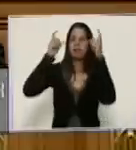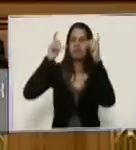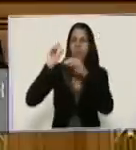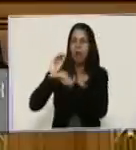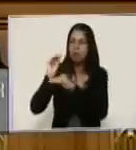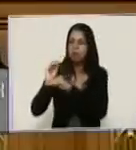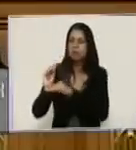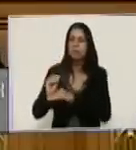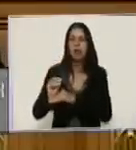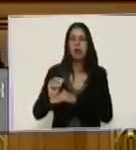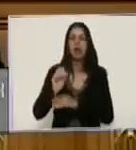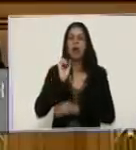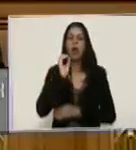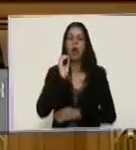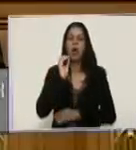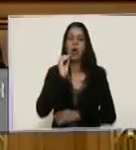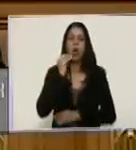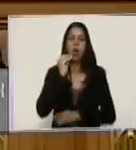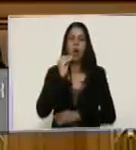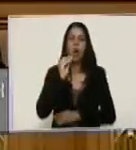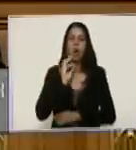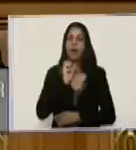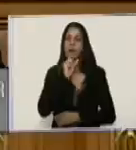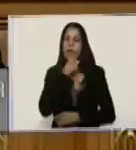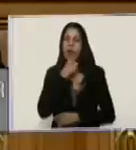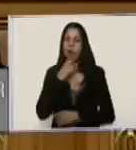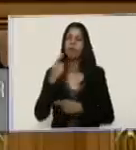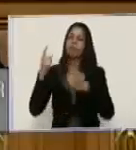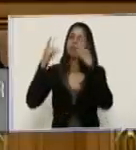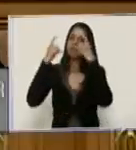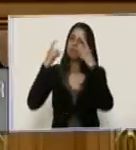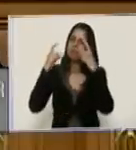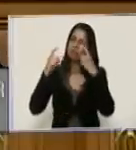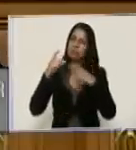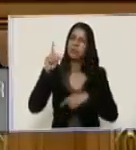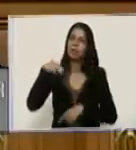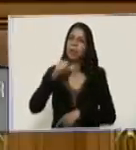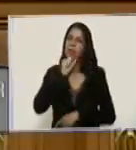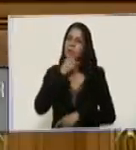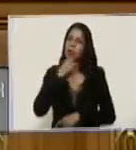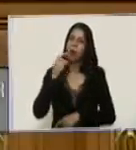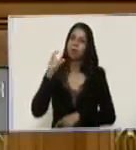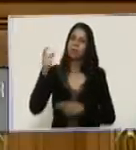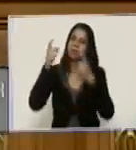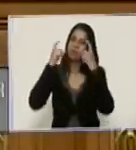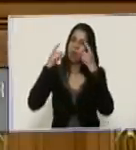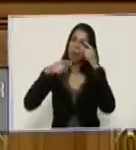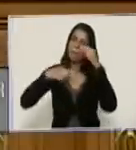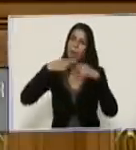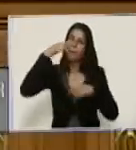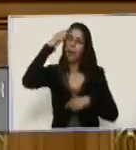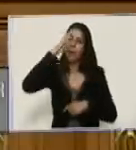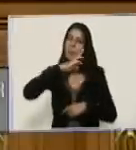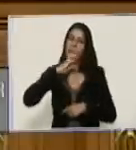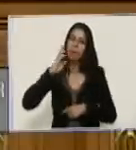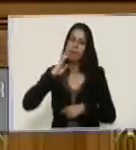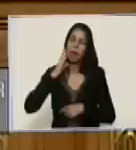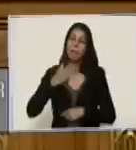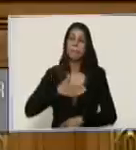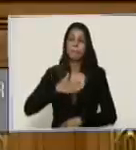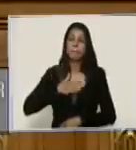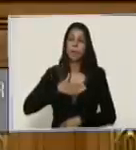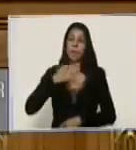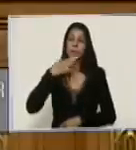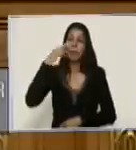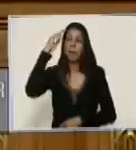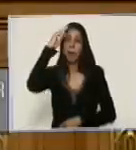nuestros jóvenes de edad extendida, nuestros abuelos, nuestros padres. Mi padre, incluso después